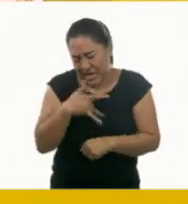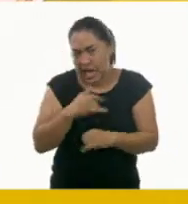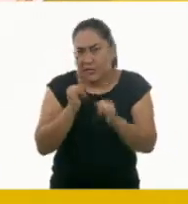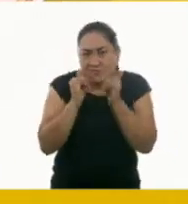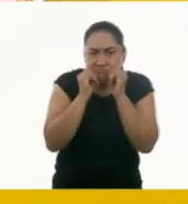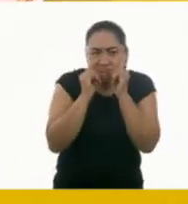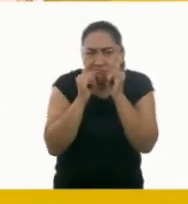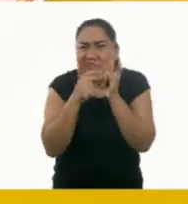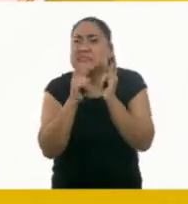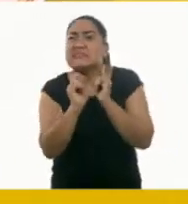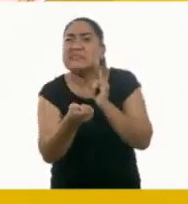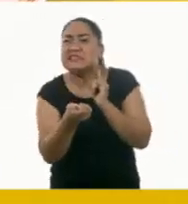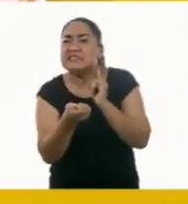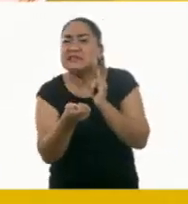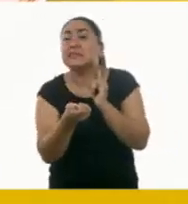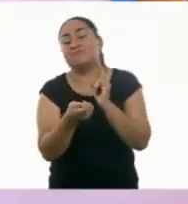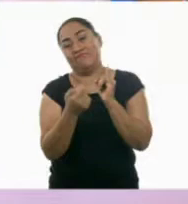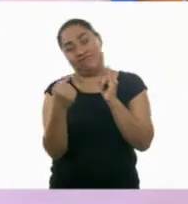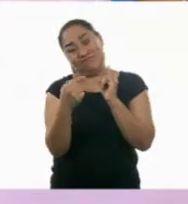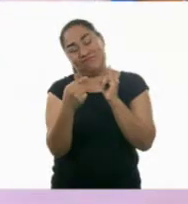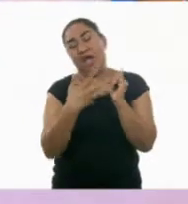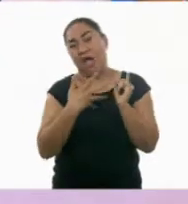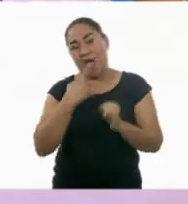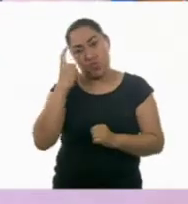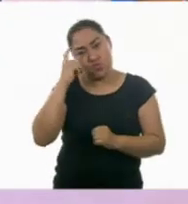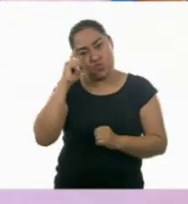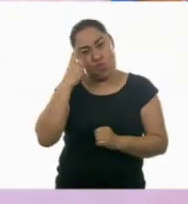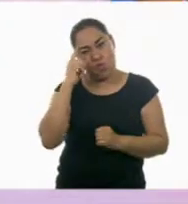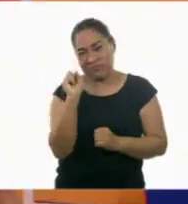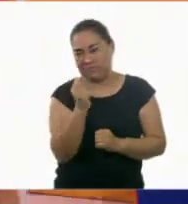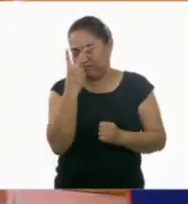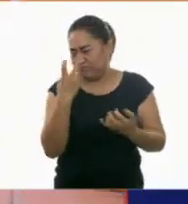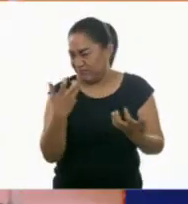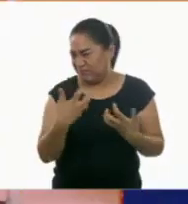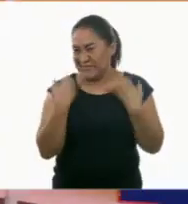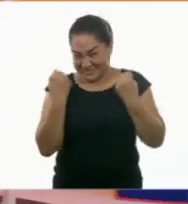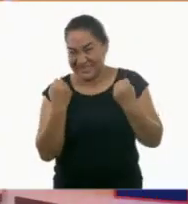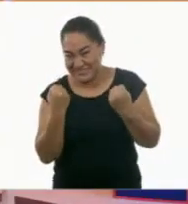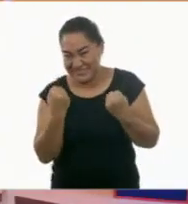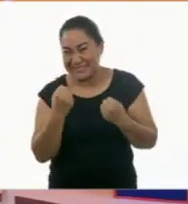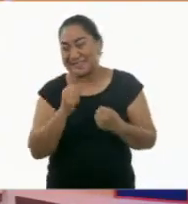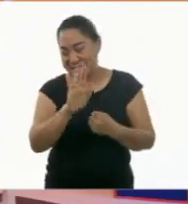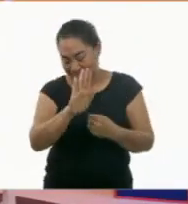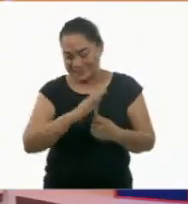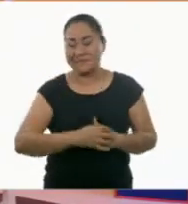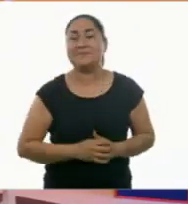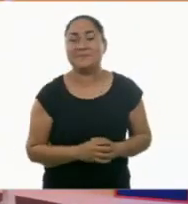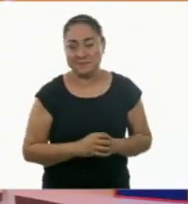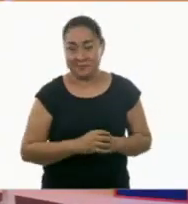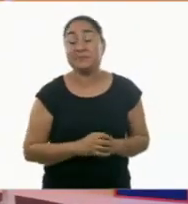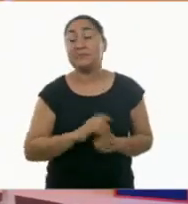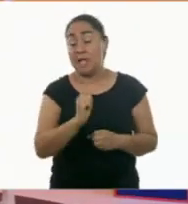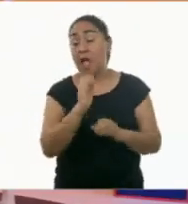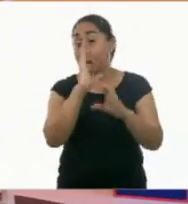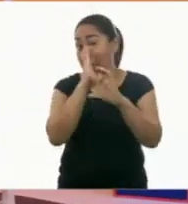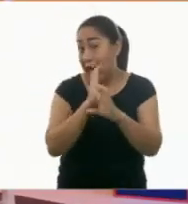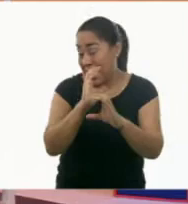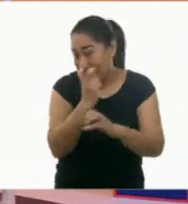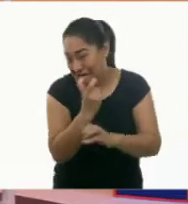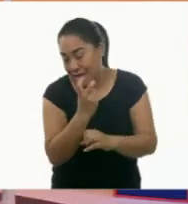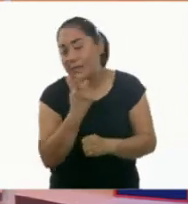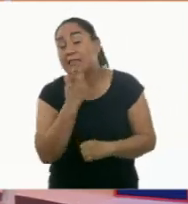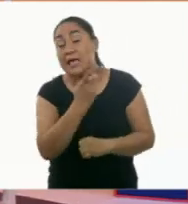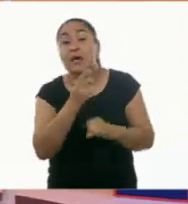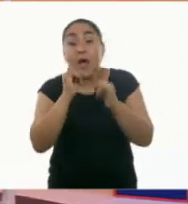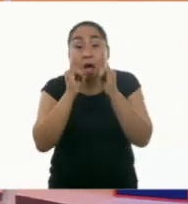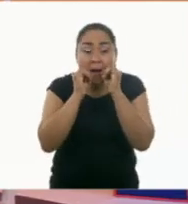recordar. Estaba enojado el jabalí. Miraba enojado, ¿verdad? Entonces, aquí la canción, bueno, nos señala